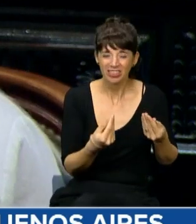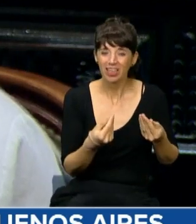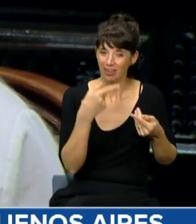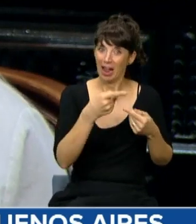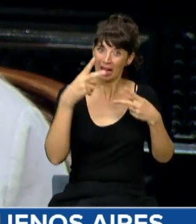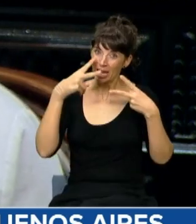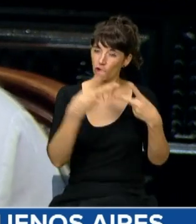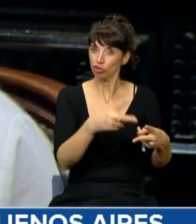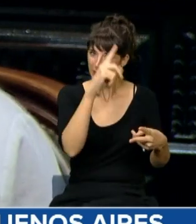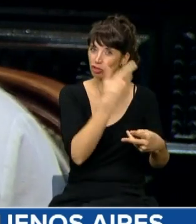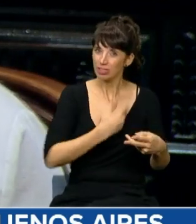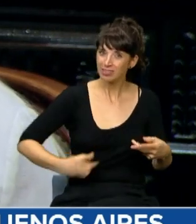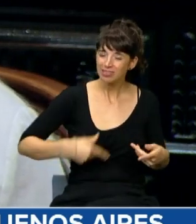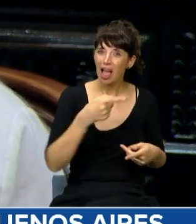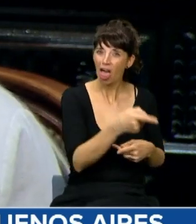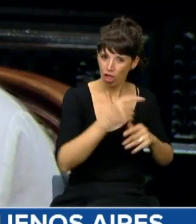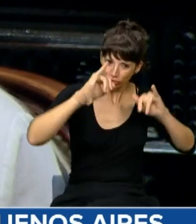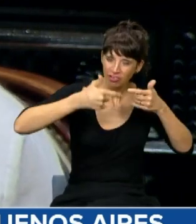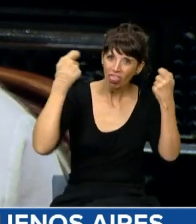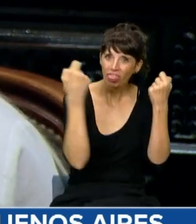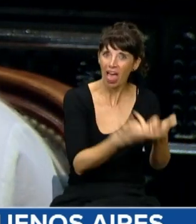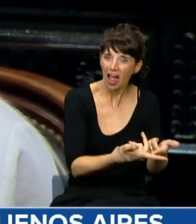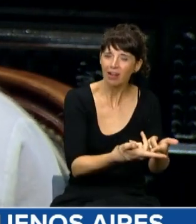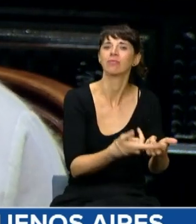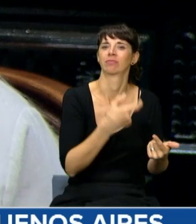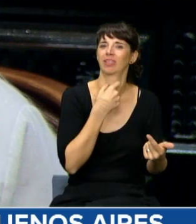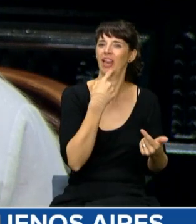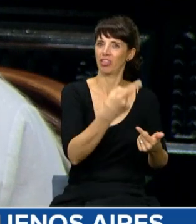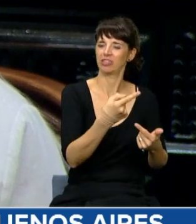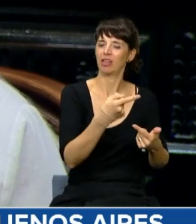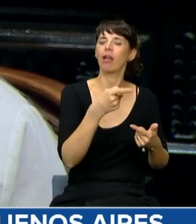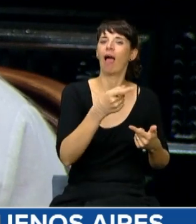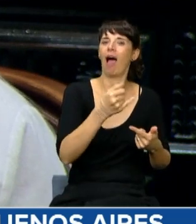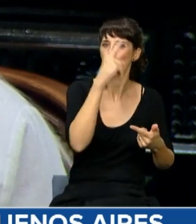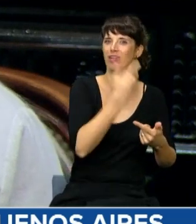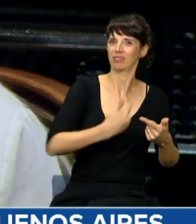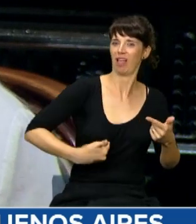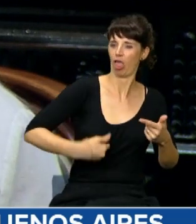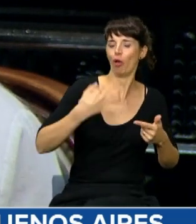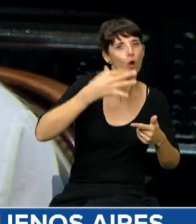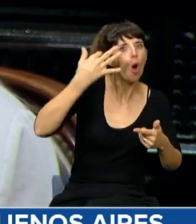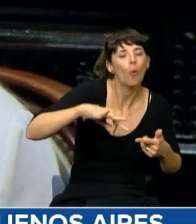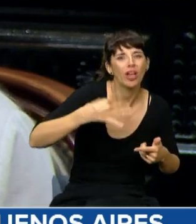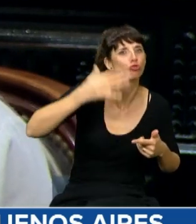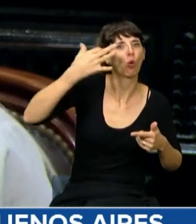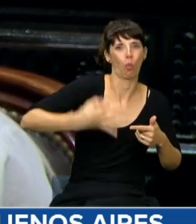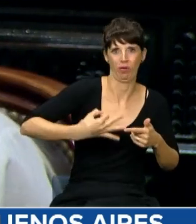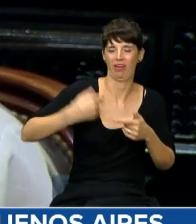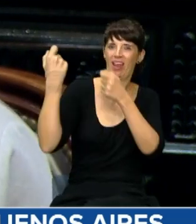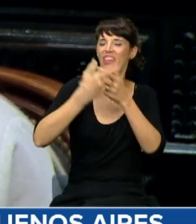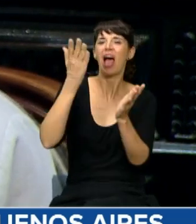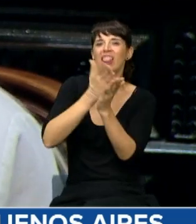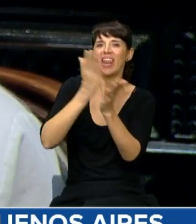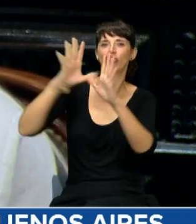nada, someterse a los condicionamientos y a las obligaciones que impone el derecho internacional y